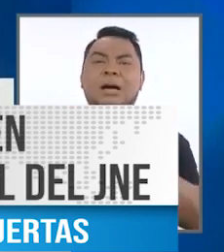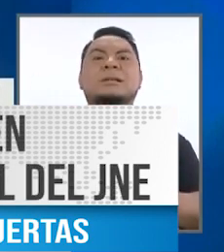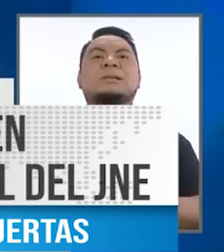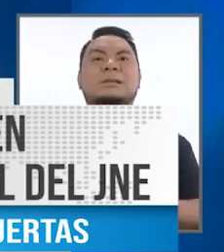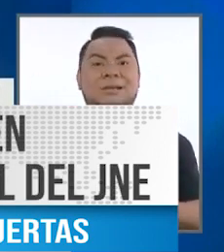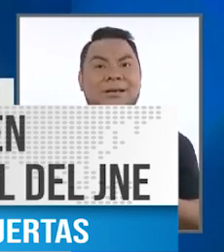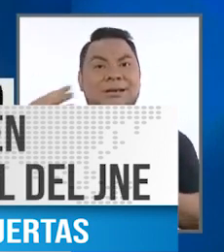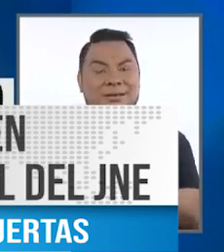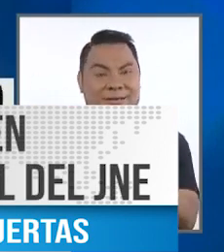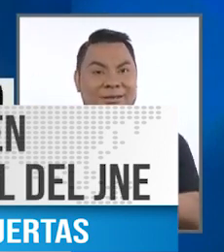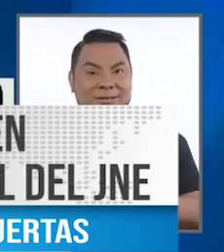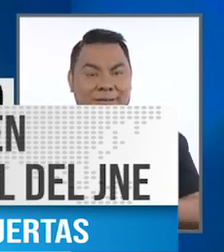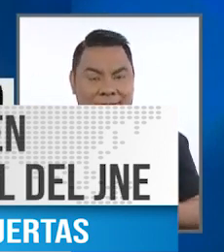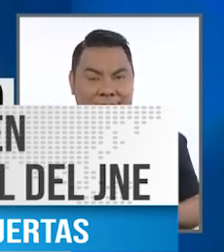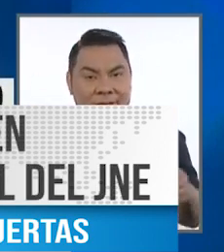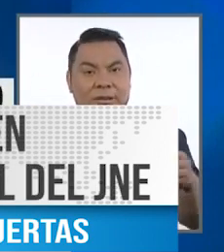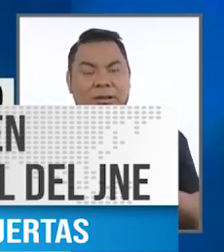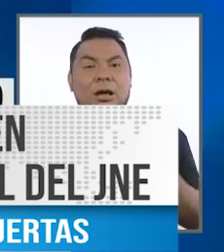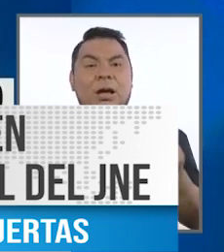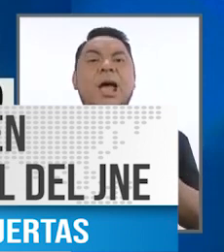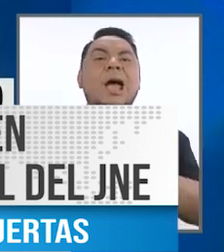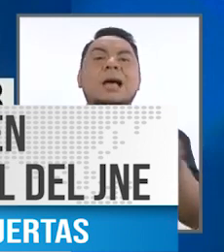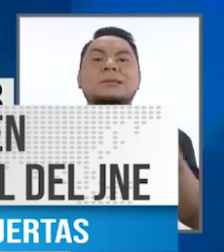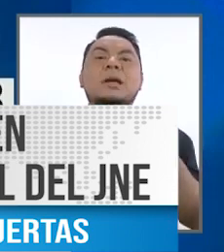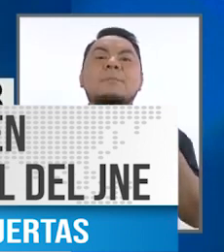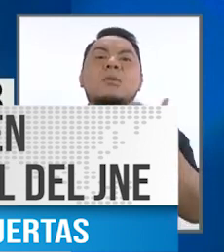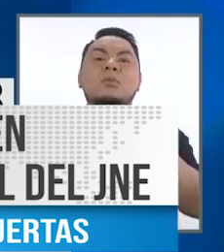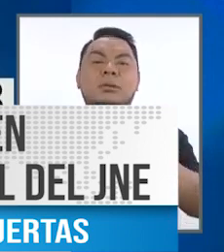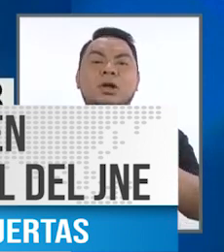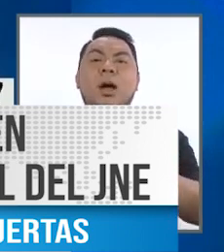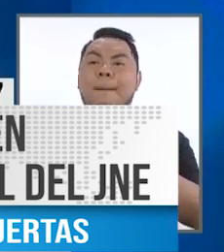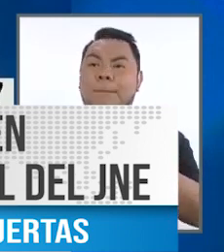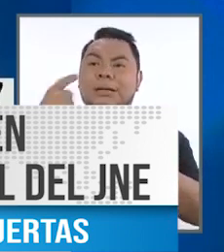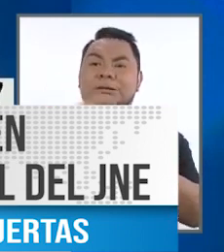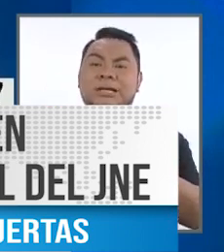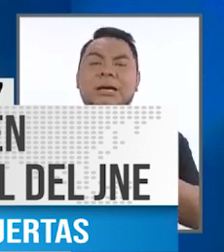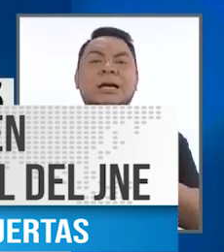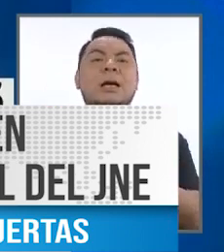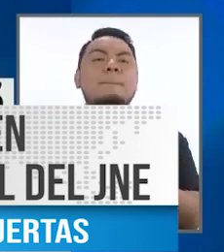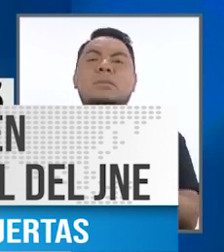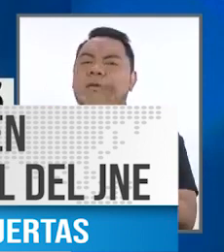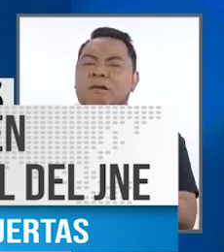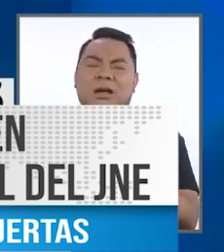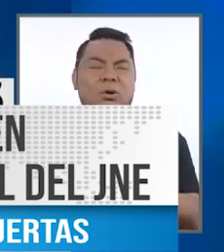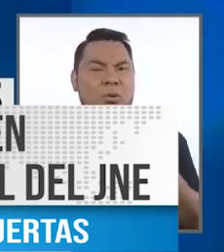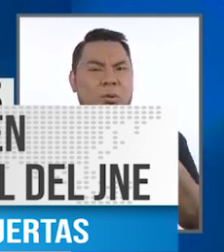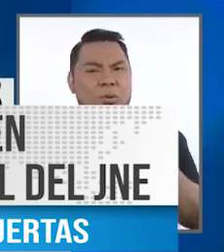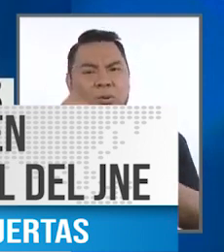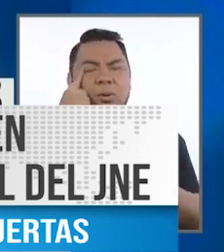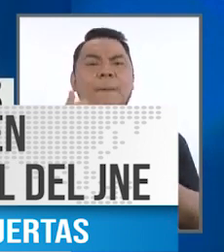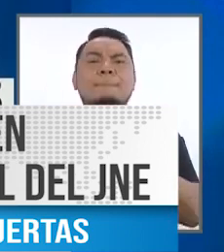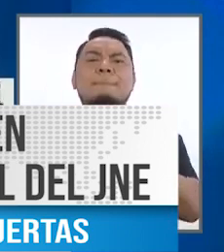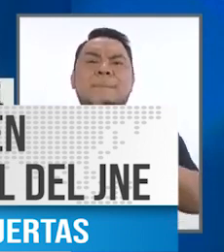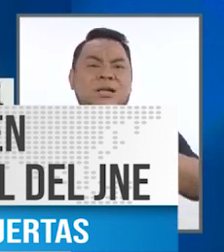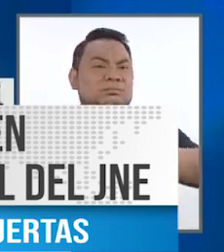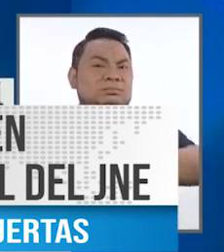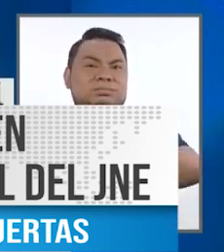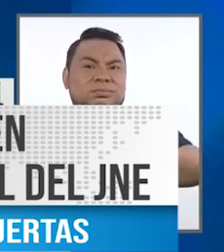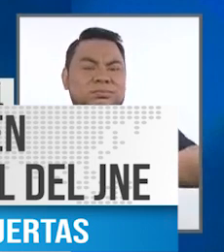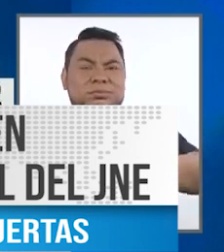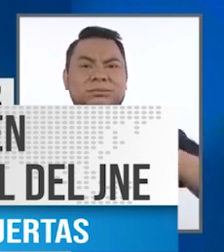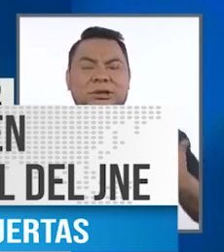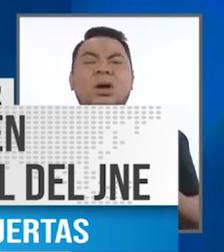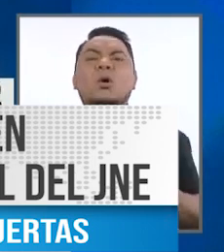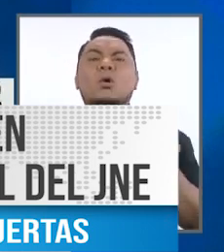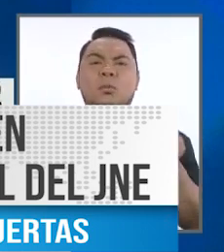identificado con el Estado, hay que hacer que el pueblo participe en este problema tan delicado de la seguridad ciudadana a través de